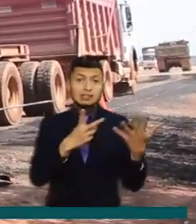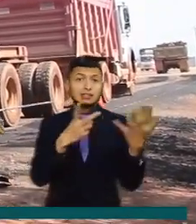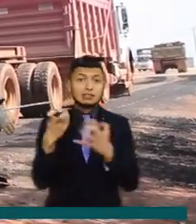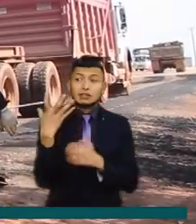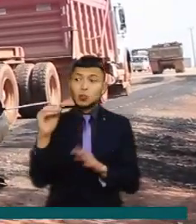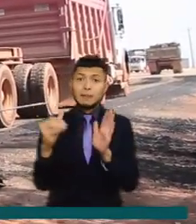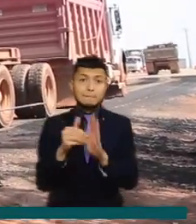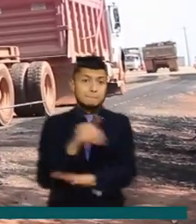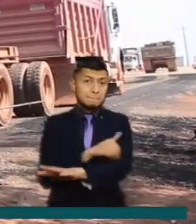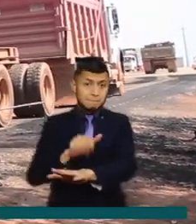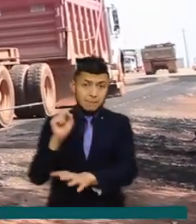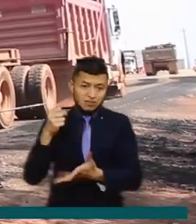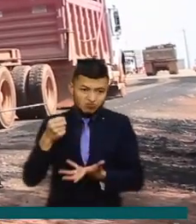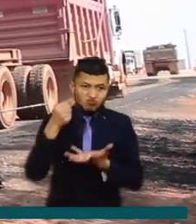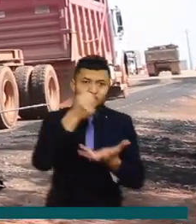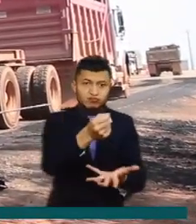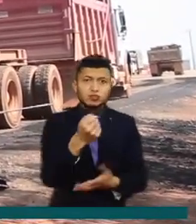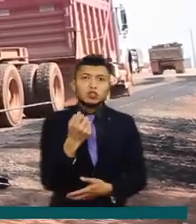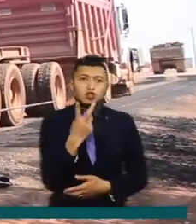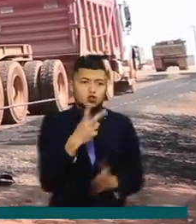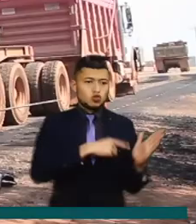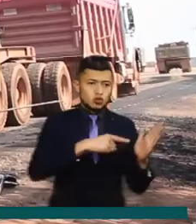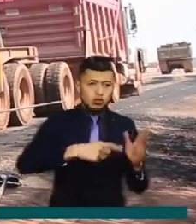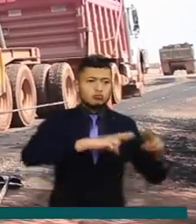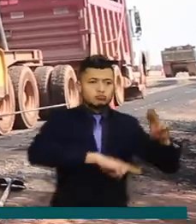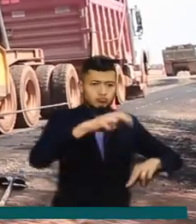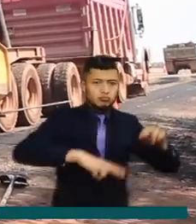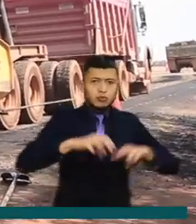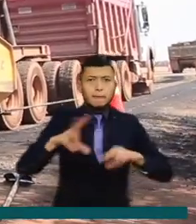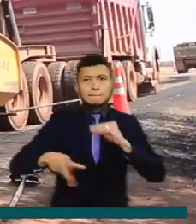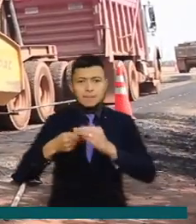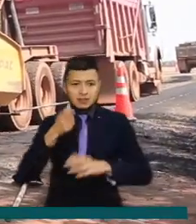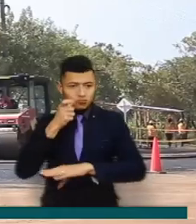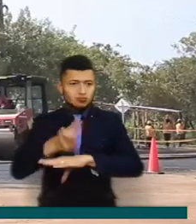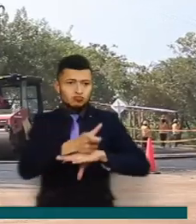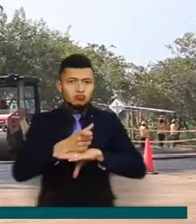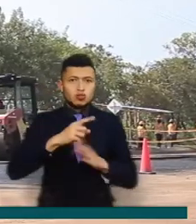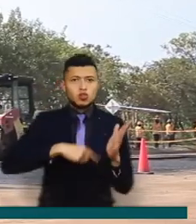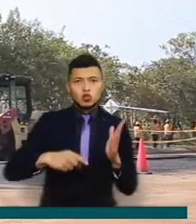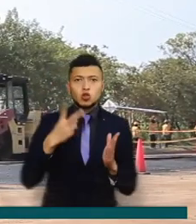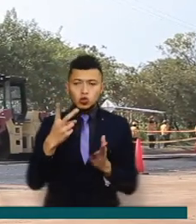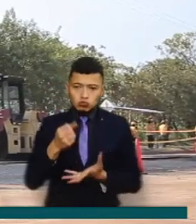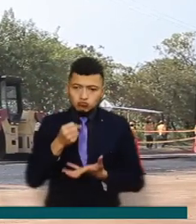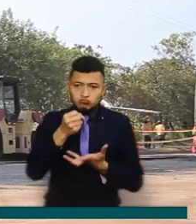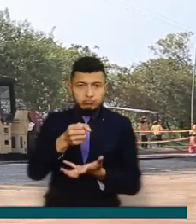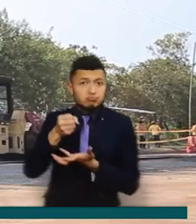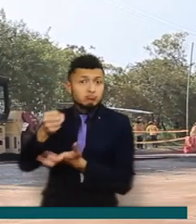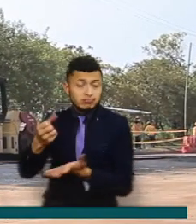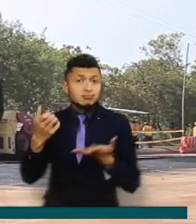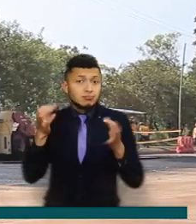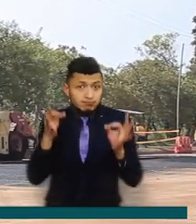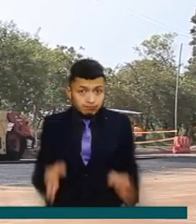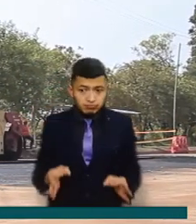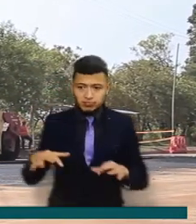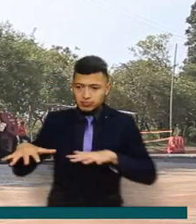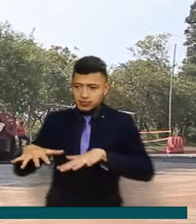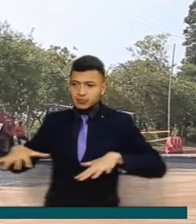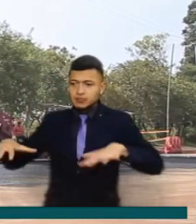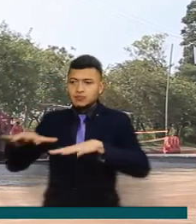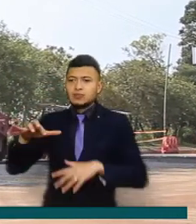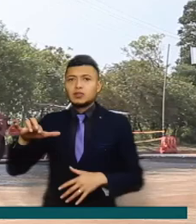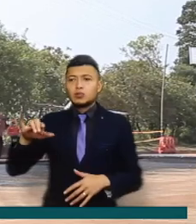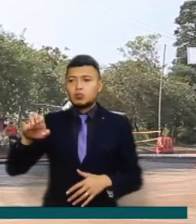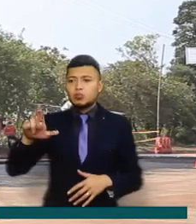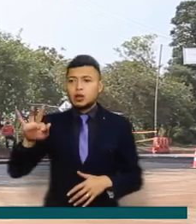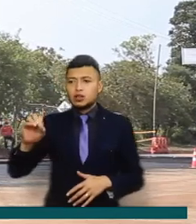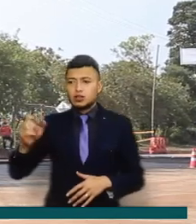pesos a través de dos contratos de obra y dos de interventoría, con los cuales garantizaremos que de Puerto Gaitán, Puente